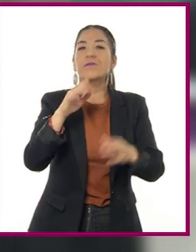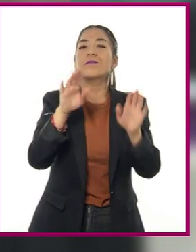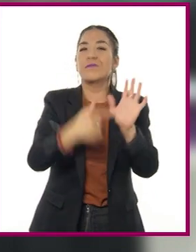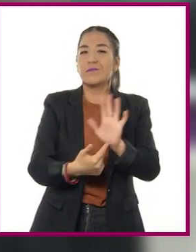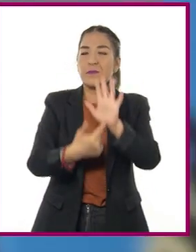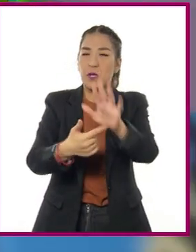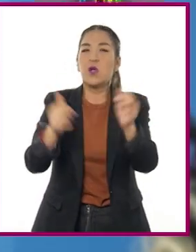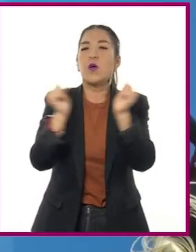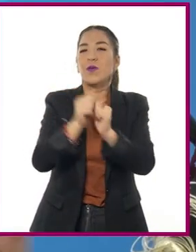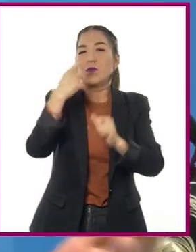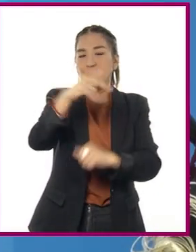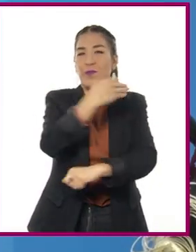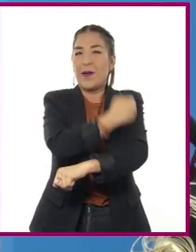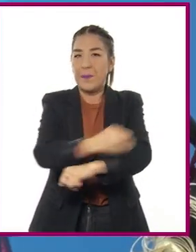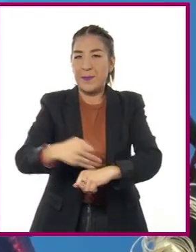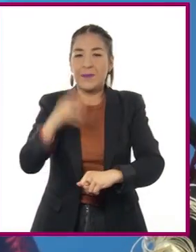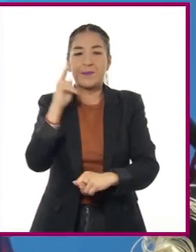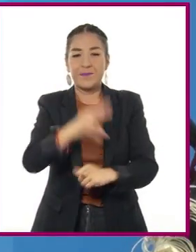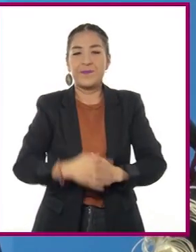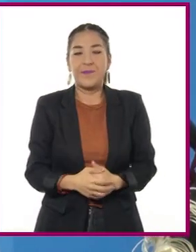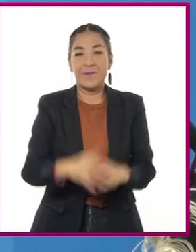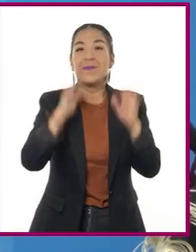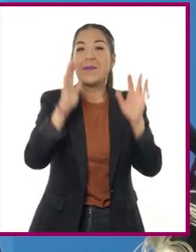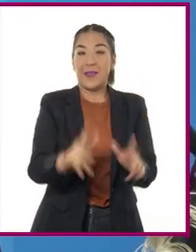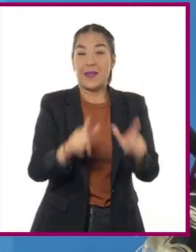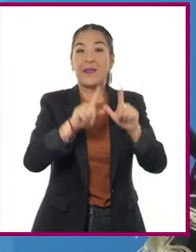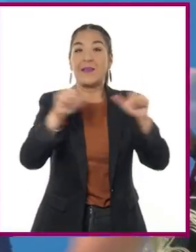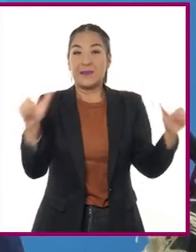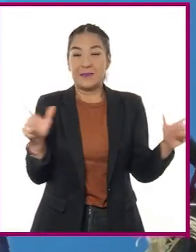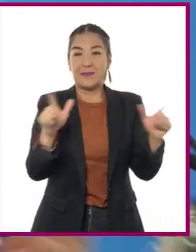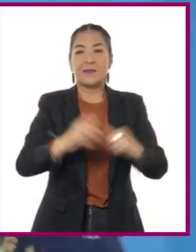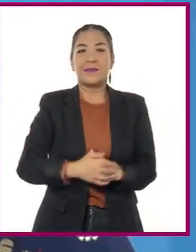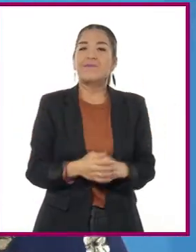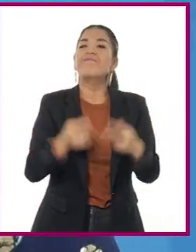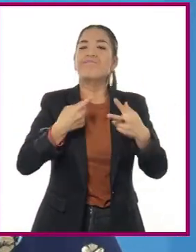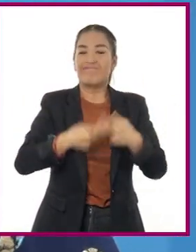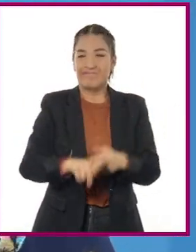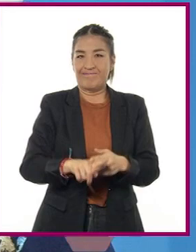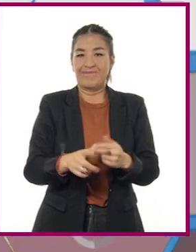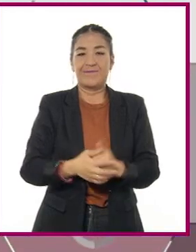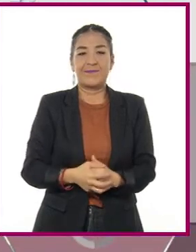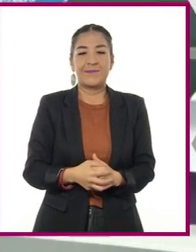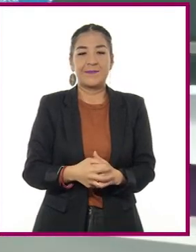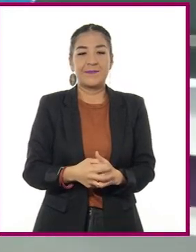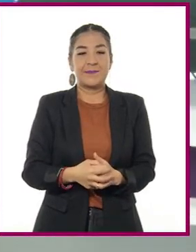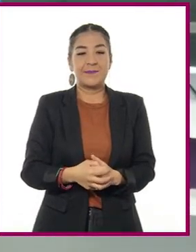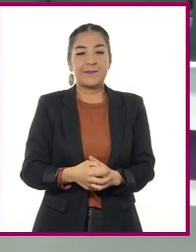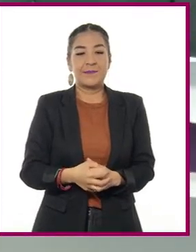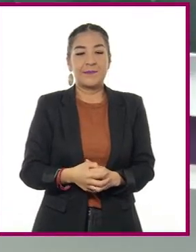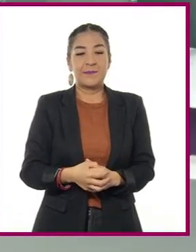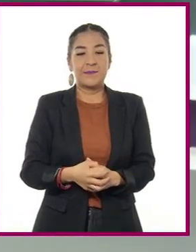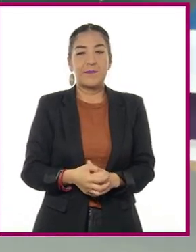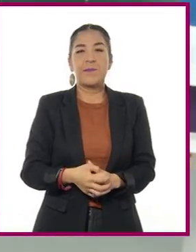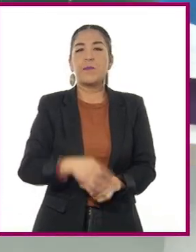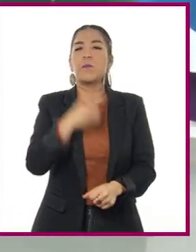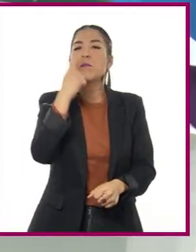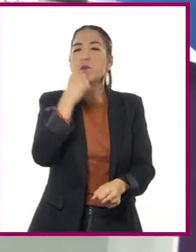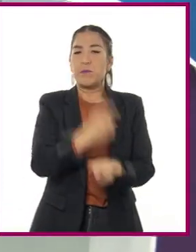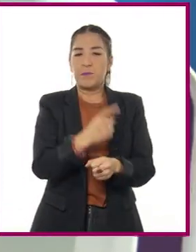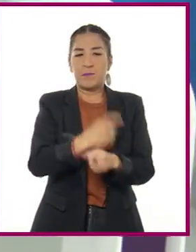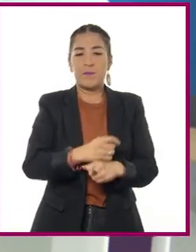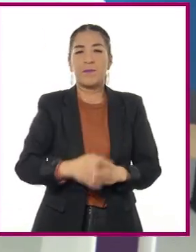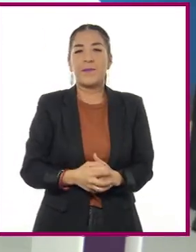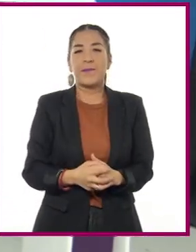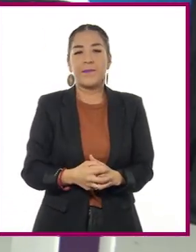con su familia. Si ya están listas y listos, ¡comenzamos! Primero imagínense,